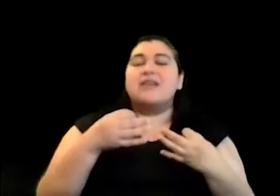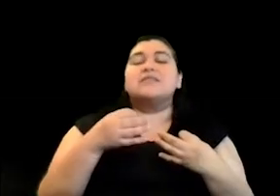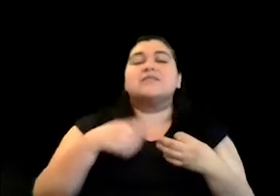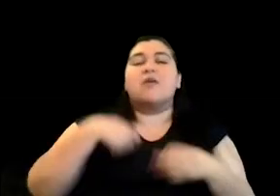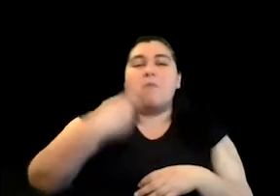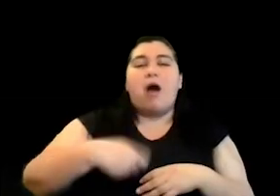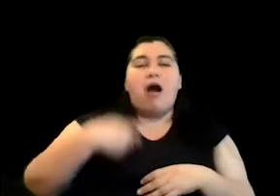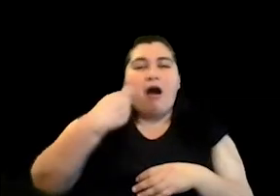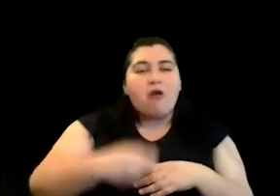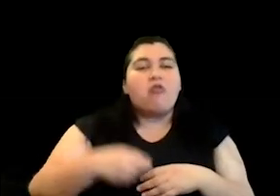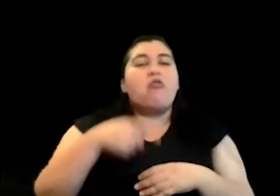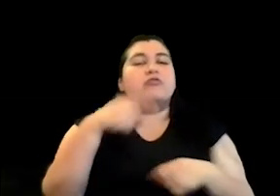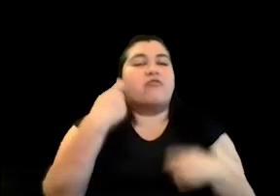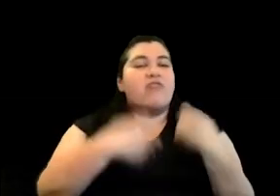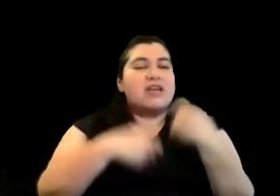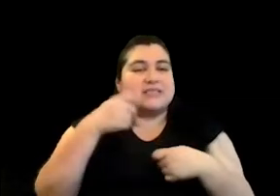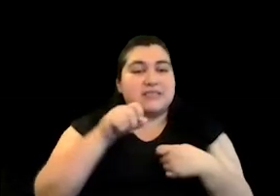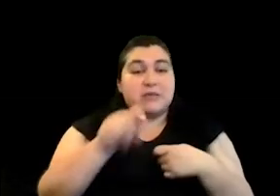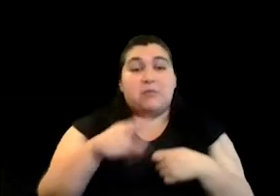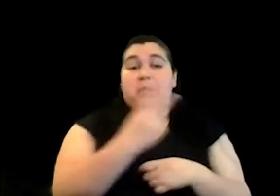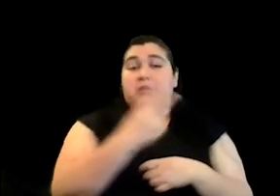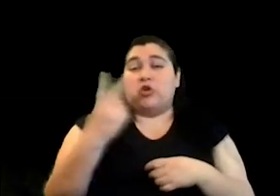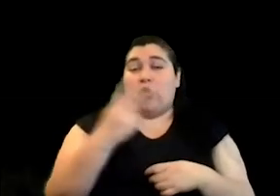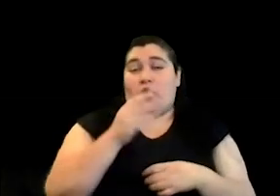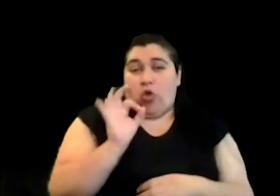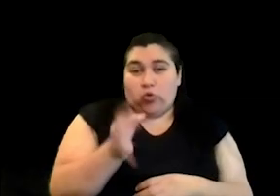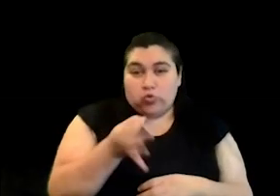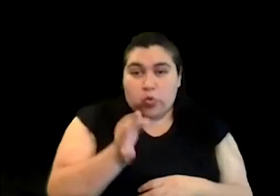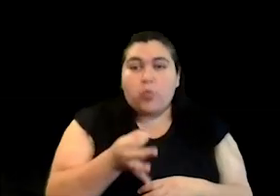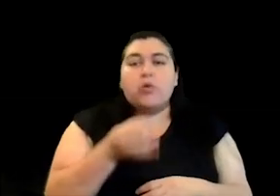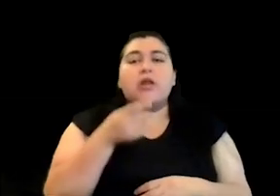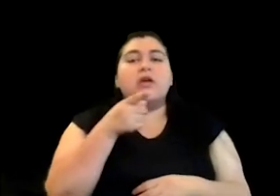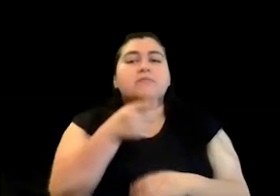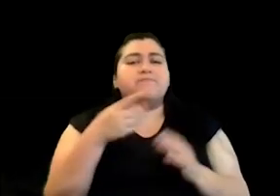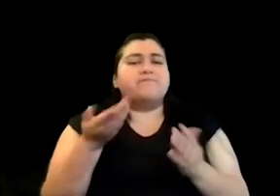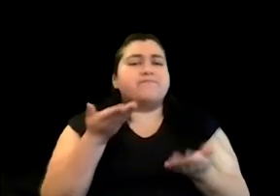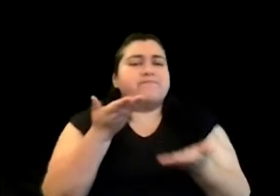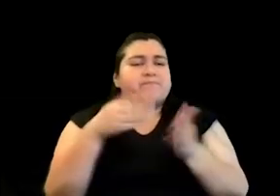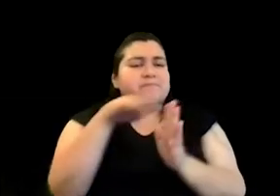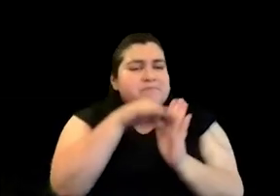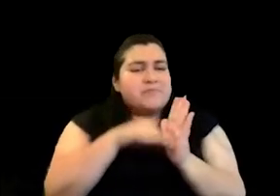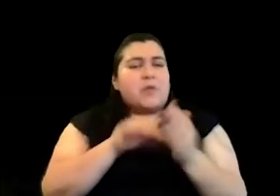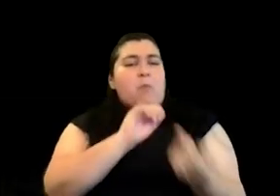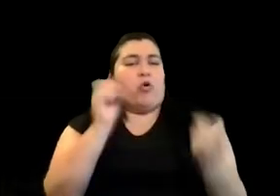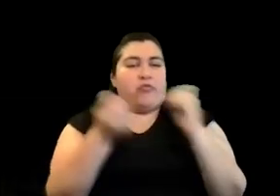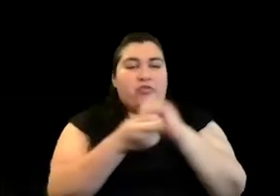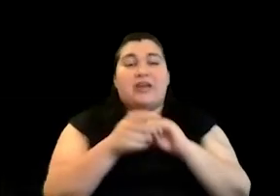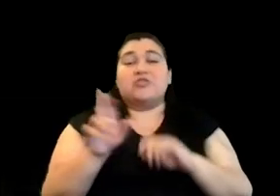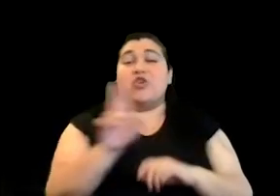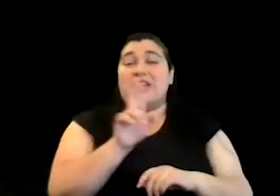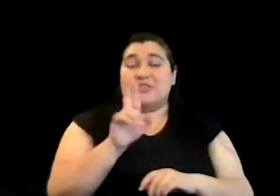permanente, publicada el 22 de octubre, hace una modificación a la Resolución General